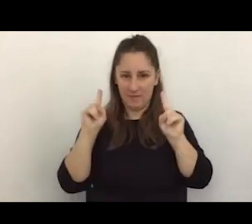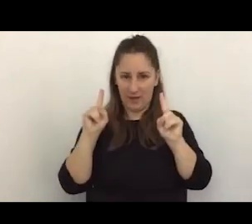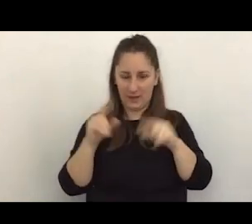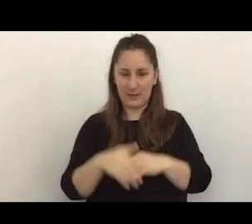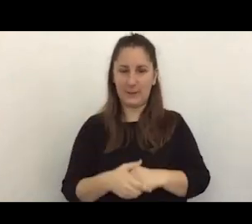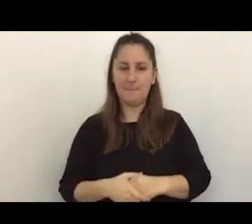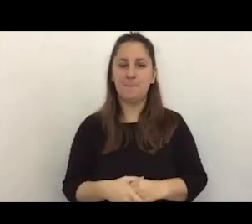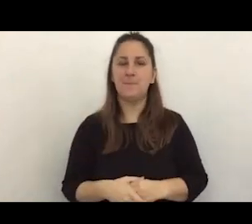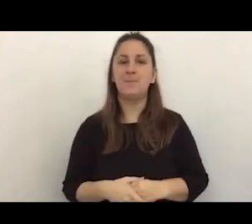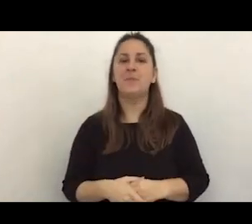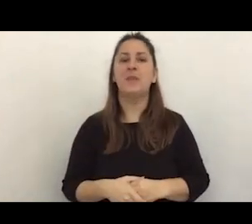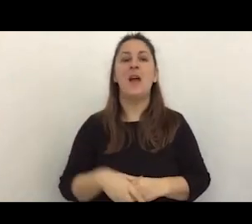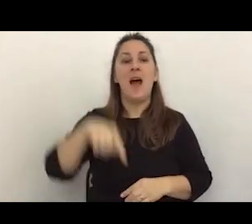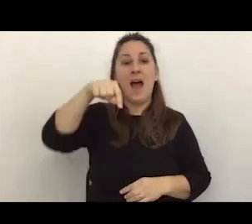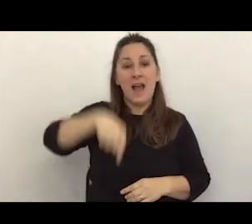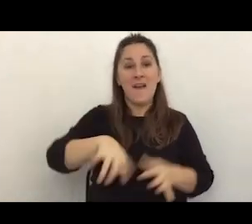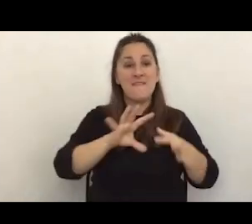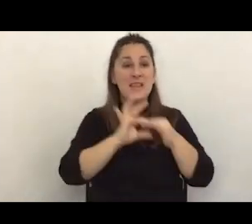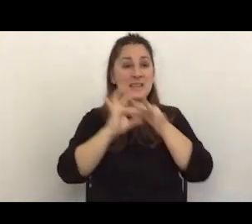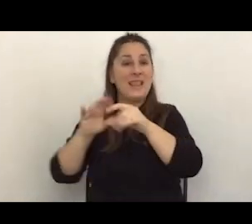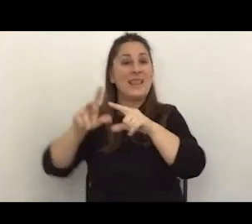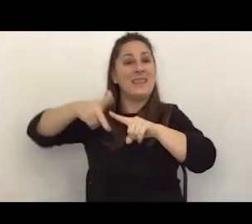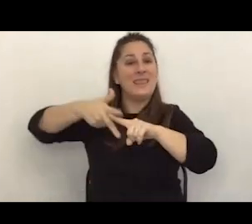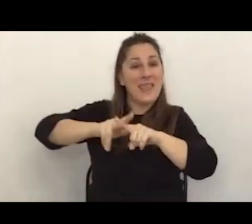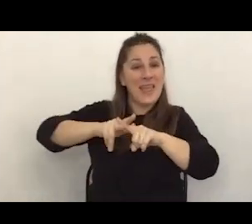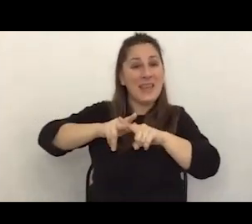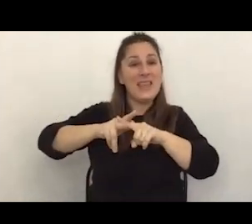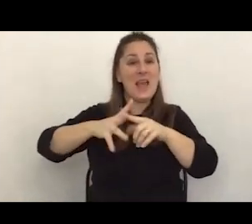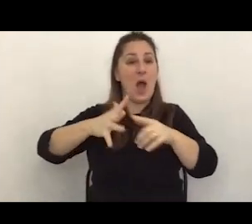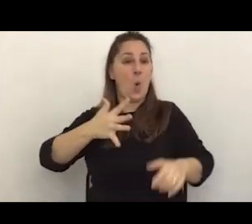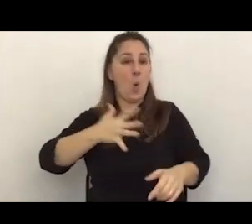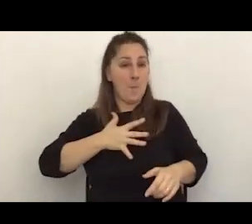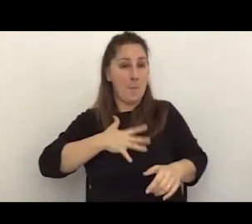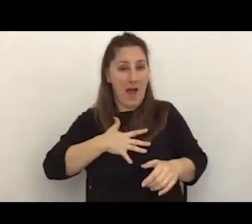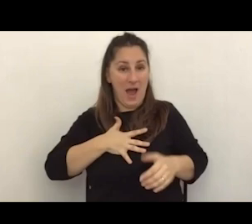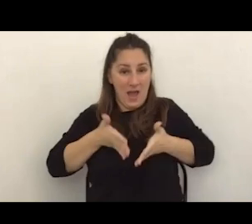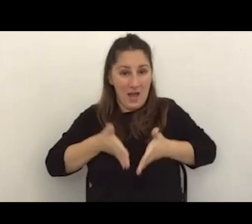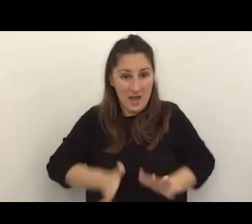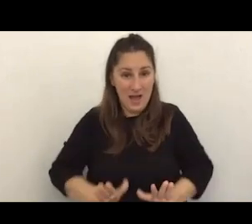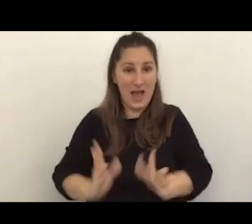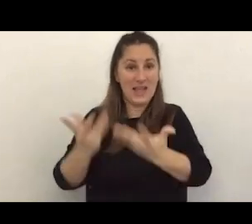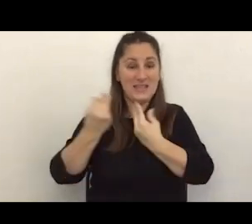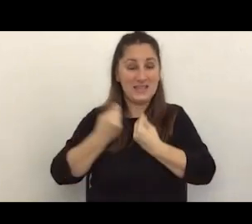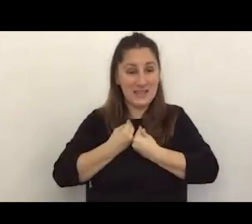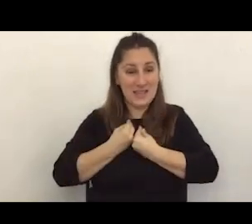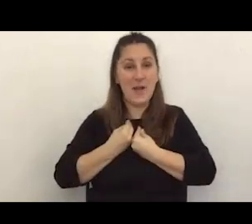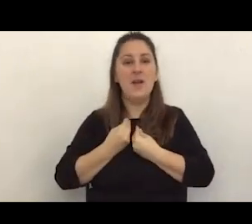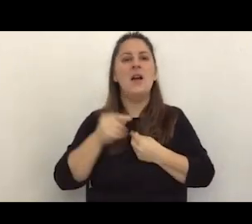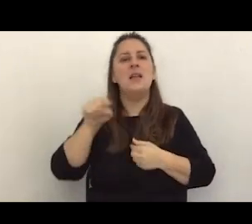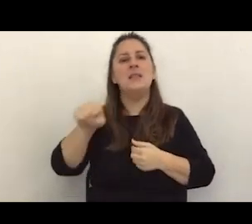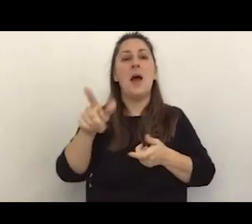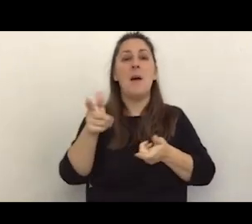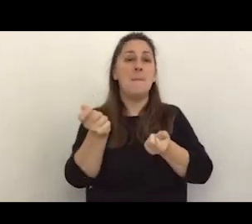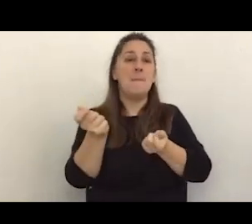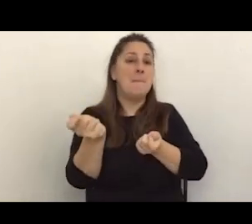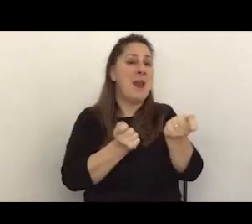la filiación por técnicas de reproducción humana asistida se basa en manipulación genética,